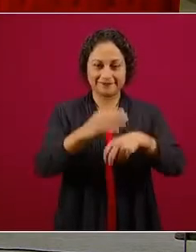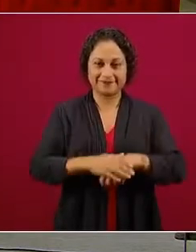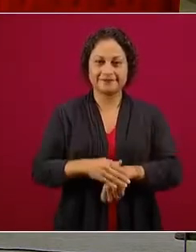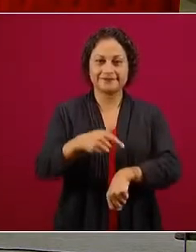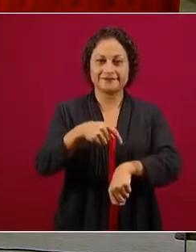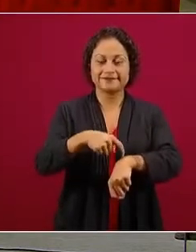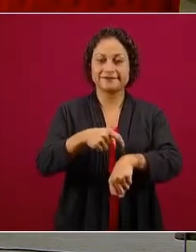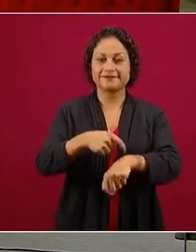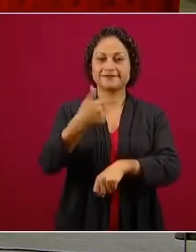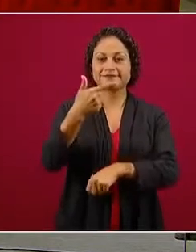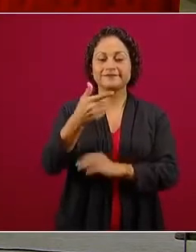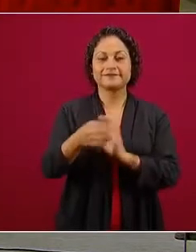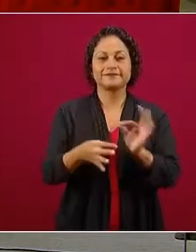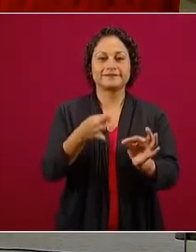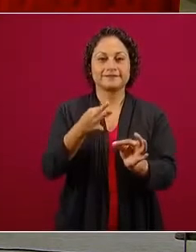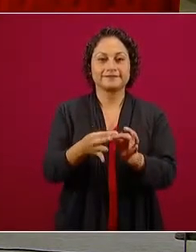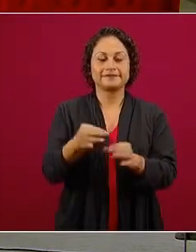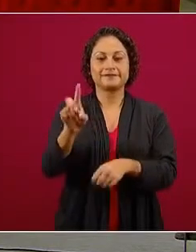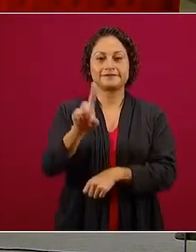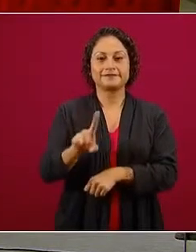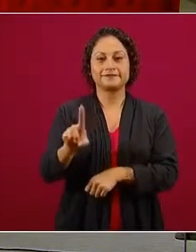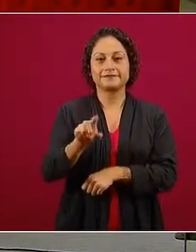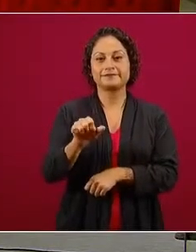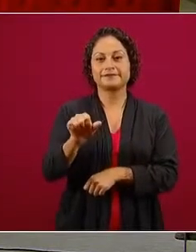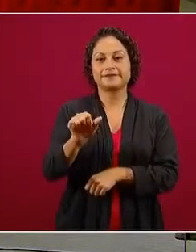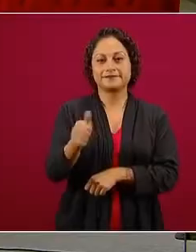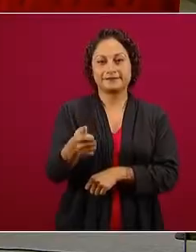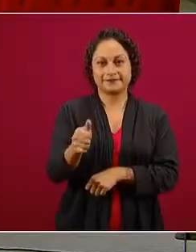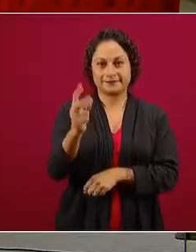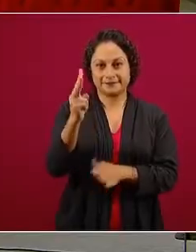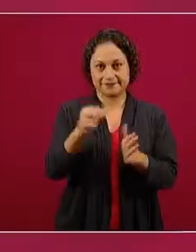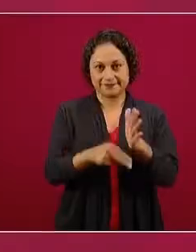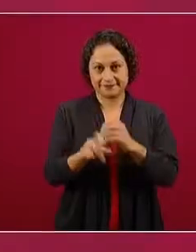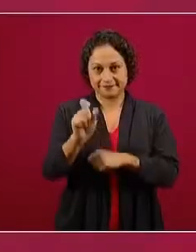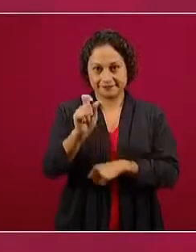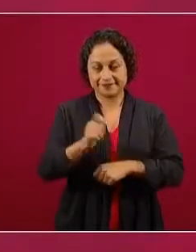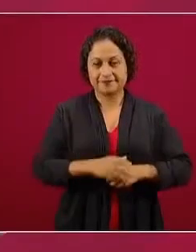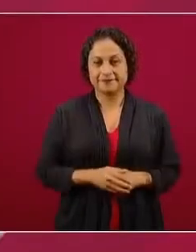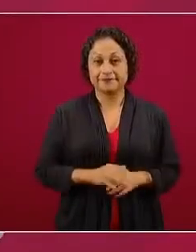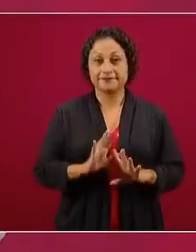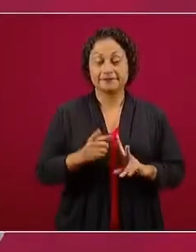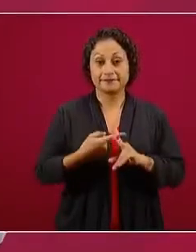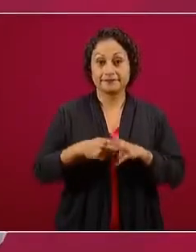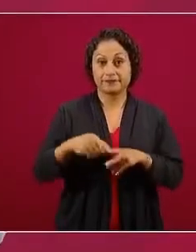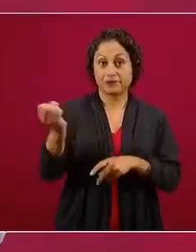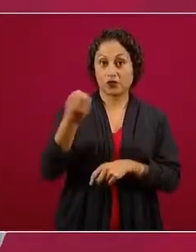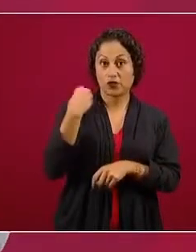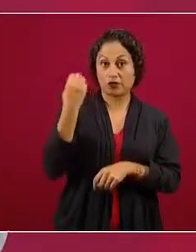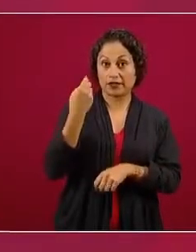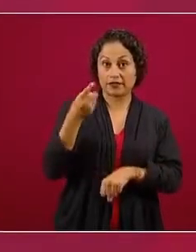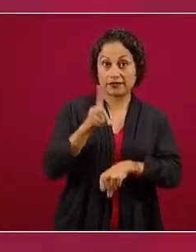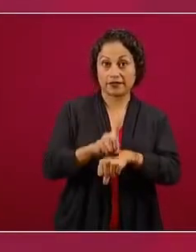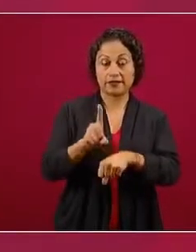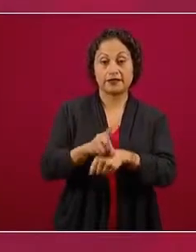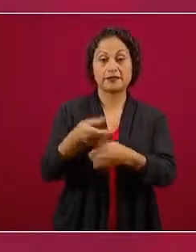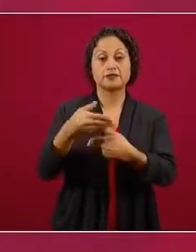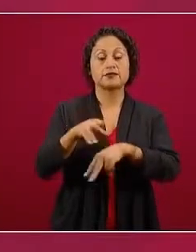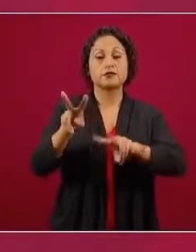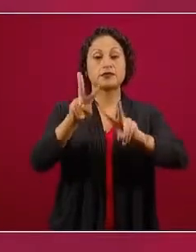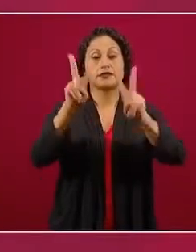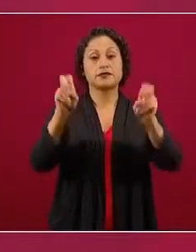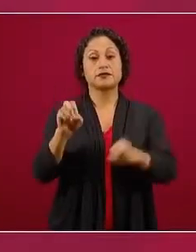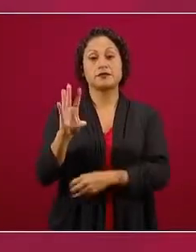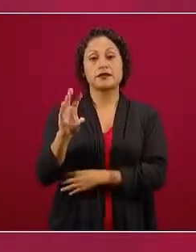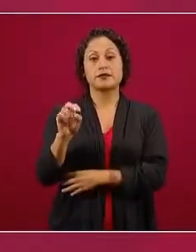del domingo 16 de agosto de 2020 y vamos a iniciar la conferencia de prensa diaria sobre COVID-19, la